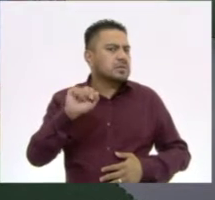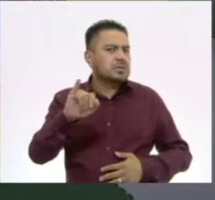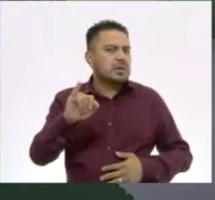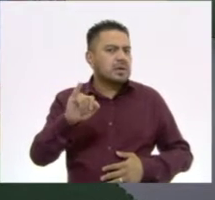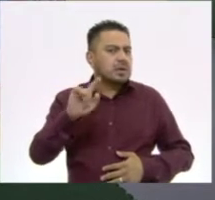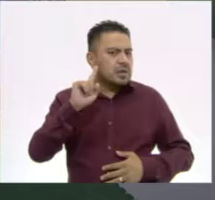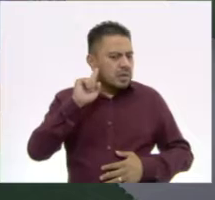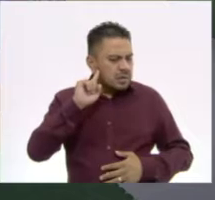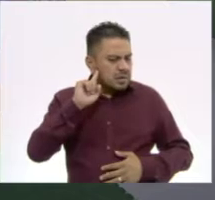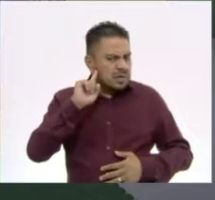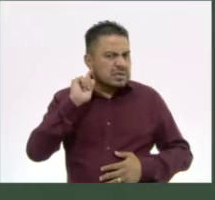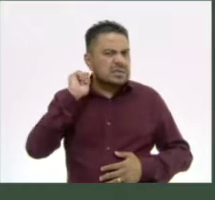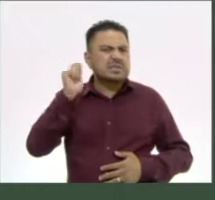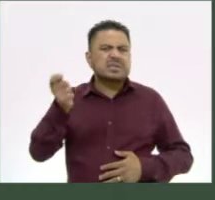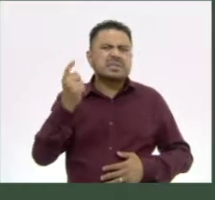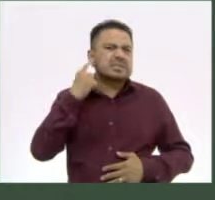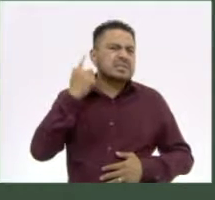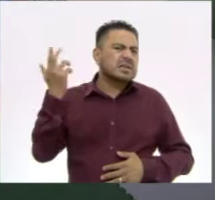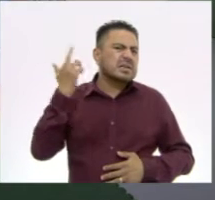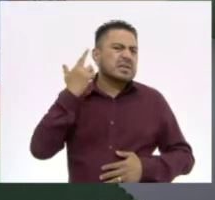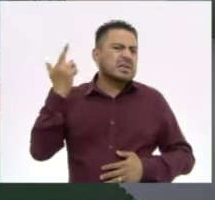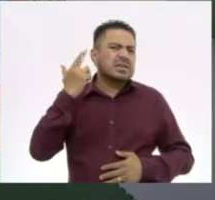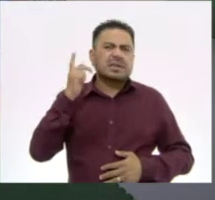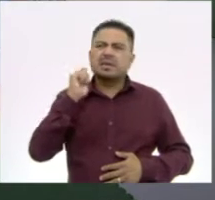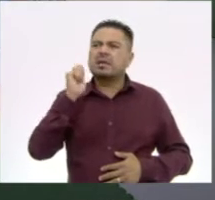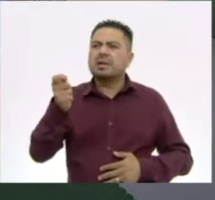que solo son ruidos